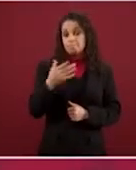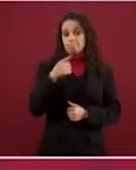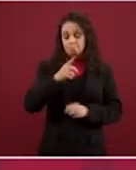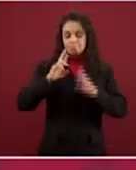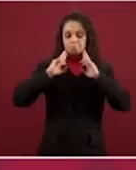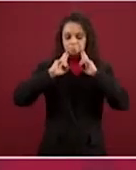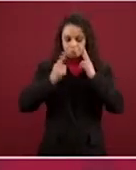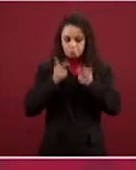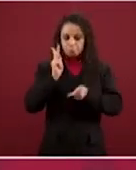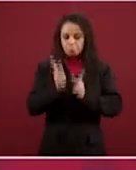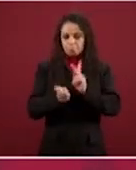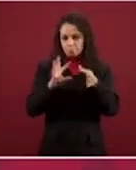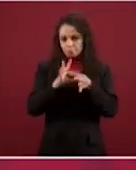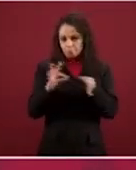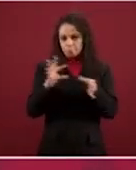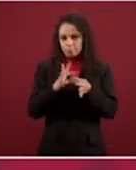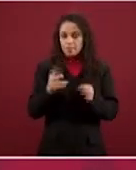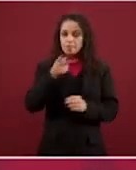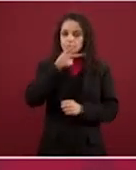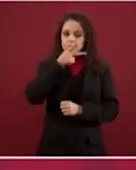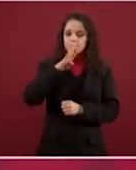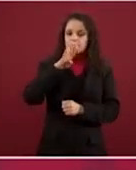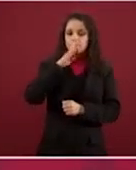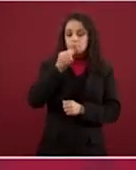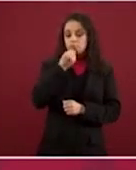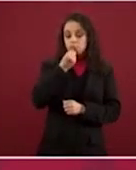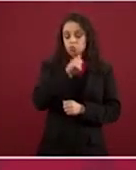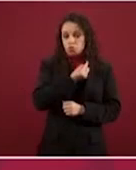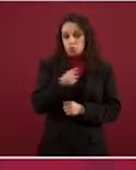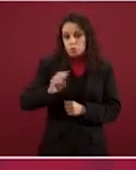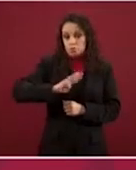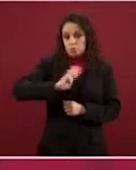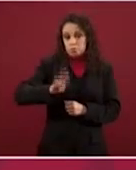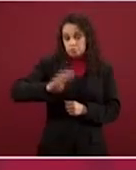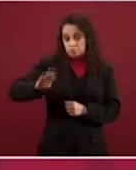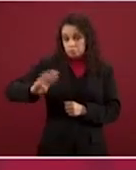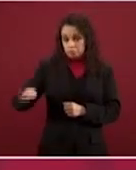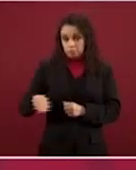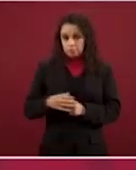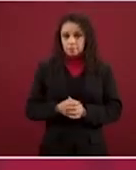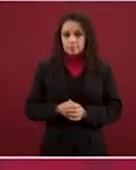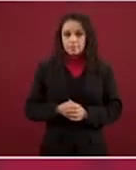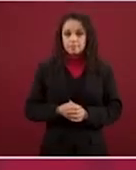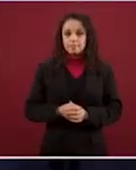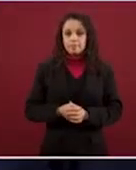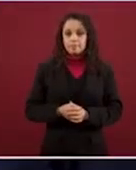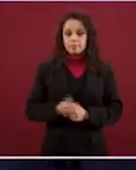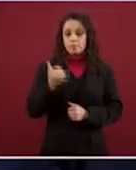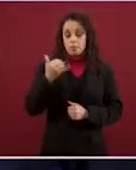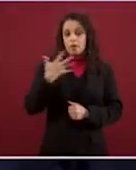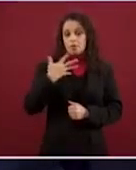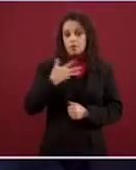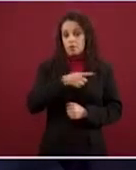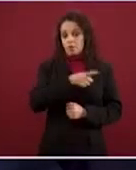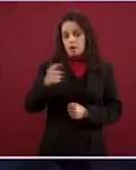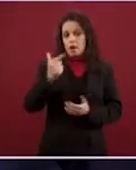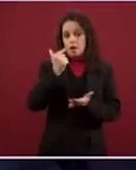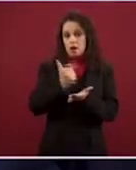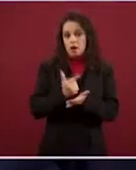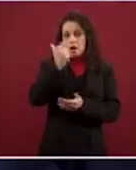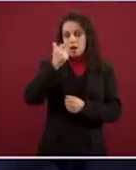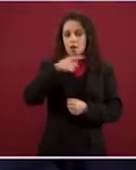niños que perdieron la vida y los que están afectados, lesionados